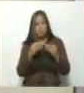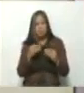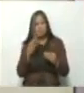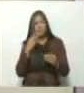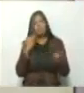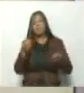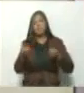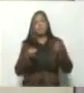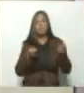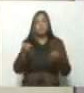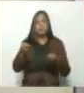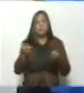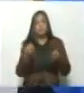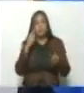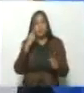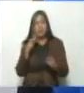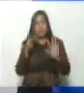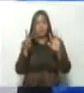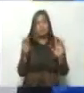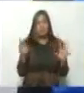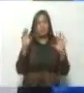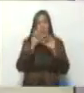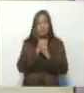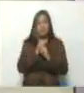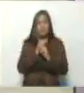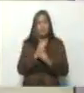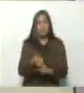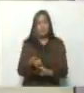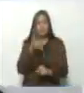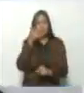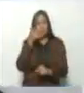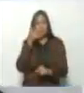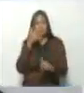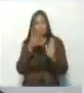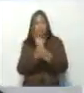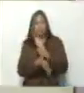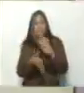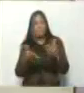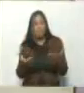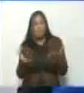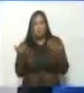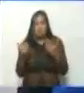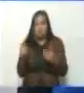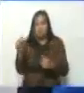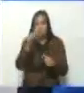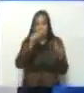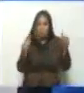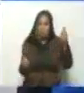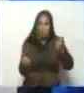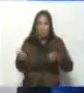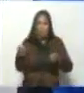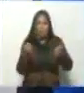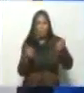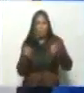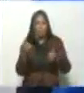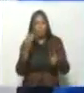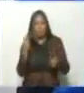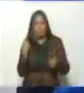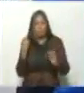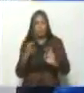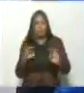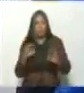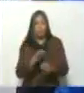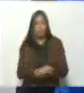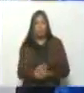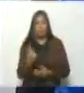el camión tiene que pasar a las 7 de la noche y no ha pasado... ¡Ring! De una vez. Inmediatamente lo reportan. Lo reportan, nos avisan por la red. Además,